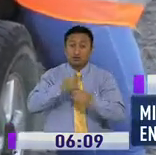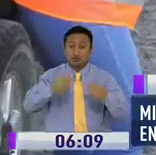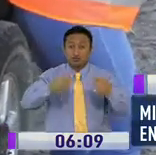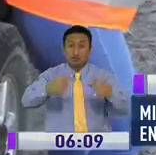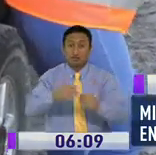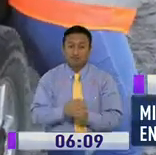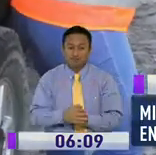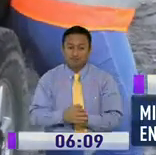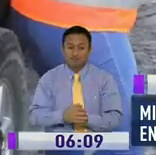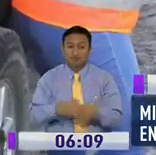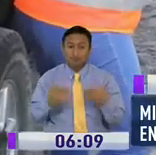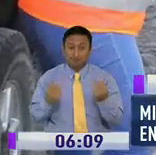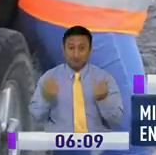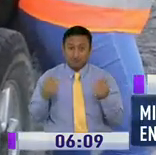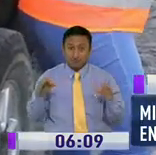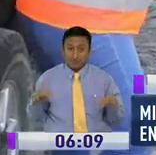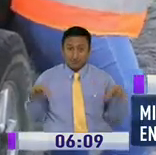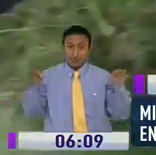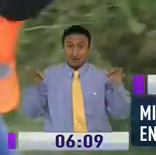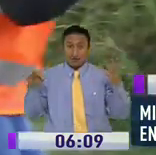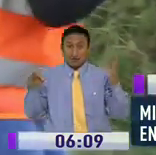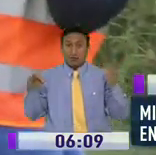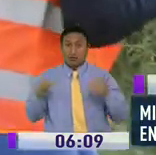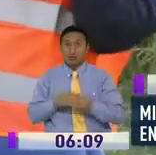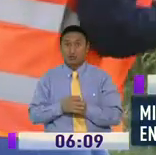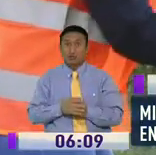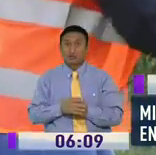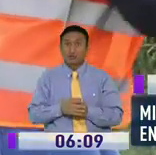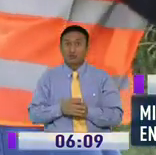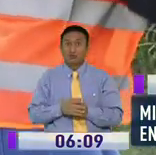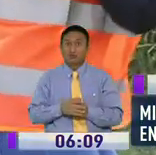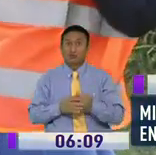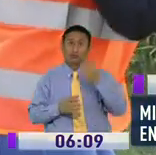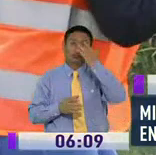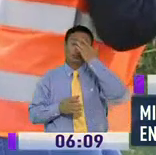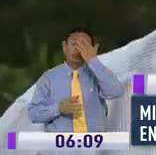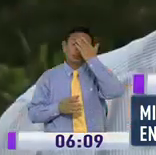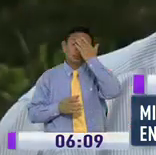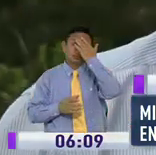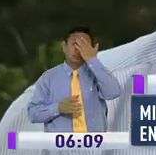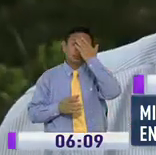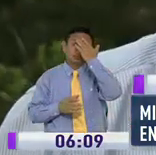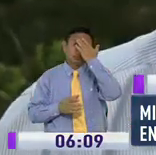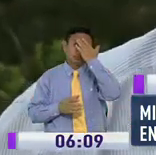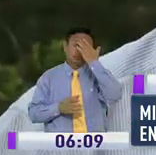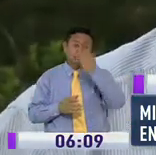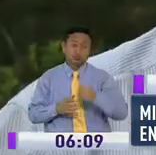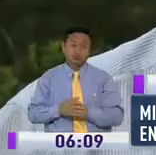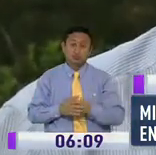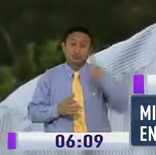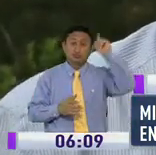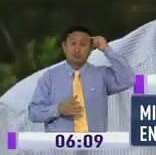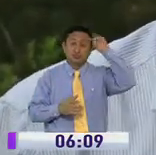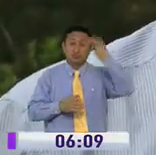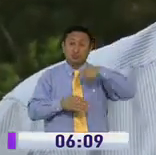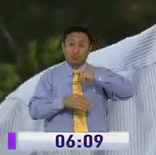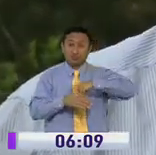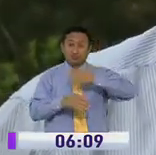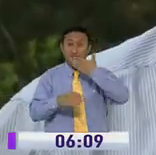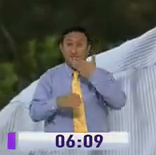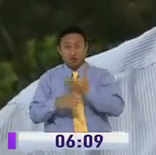y no contarían con los recursos necesarios para cumplir con la cuarentena. Yo le agradezco al Gobierno Nacional por